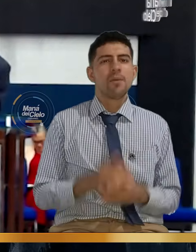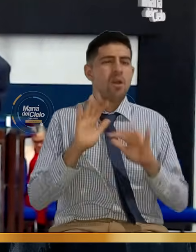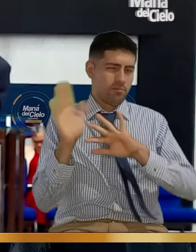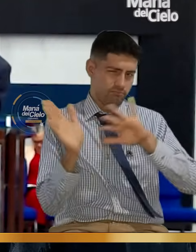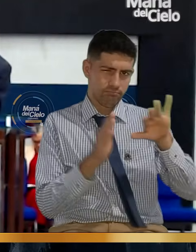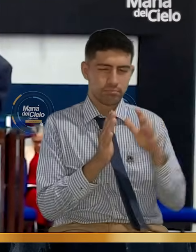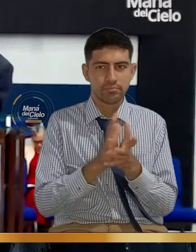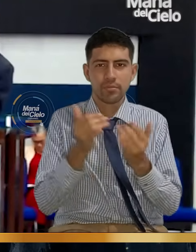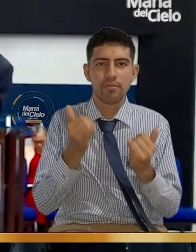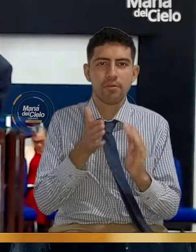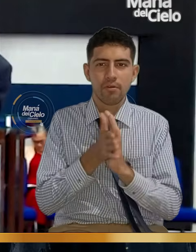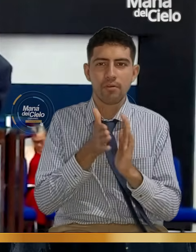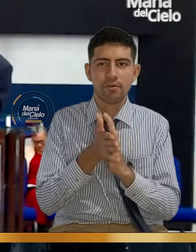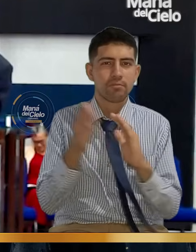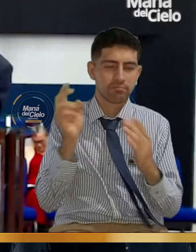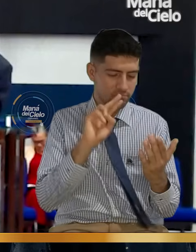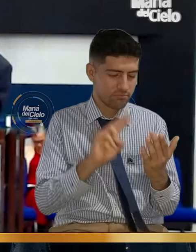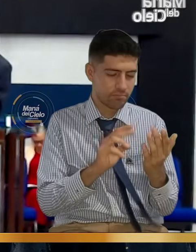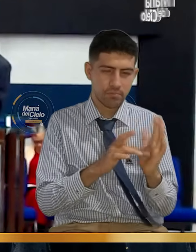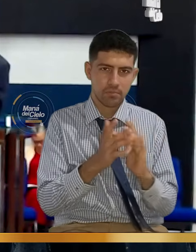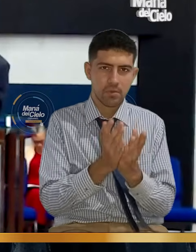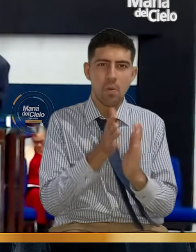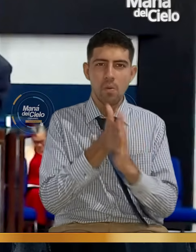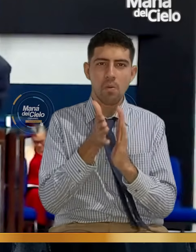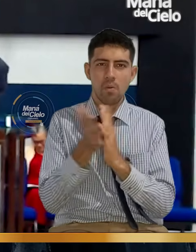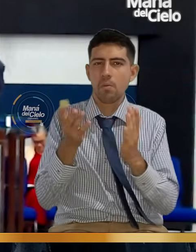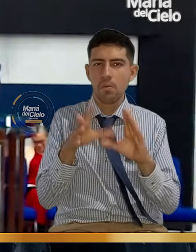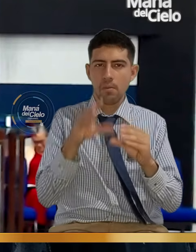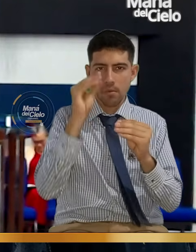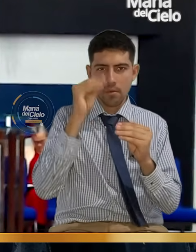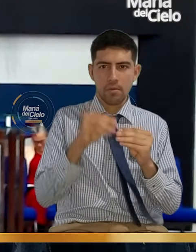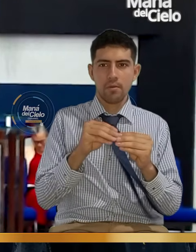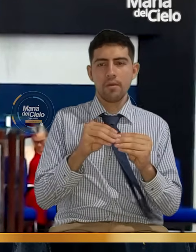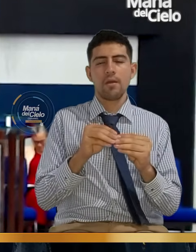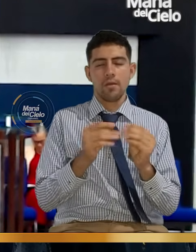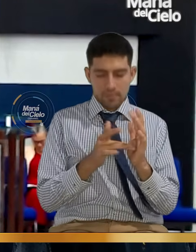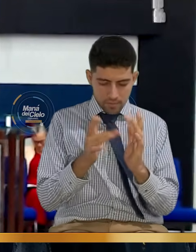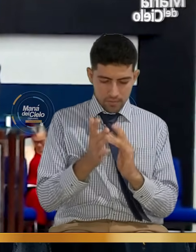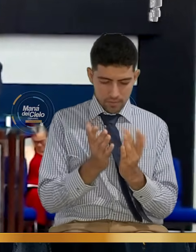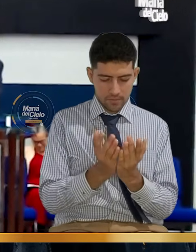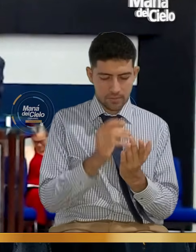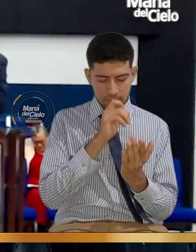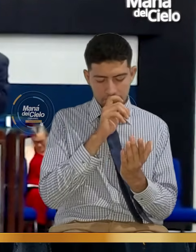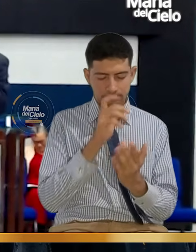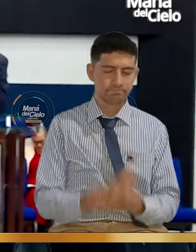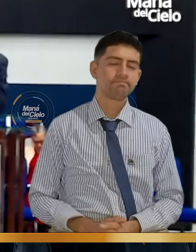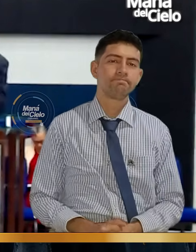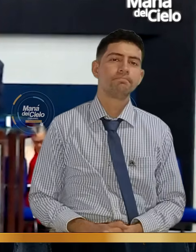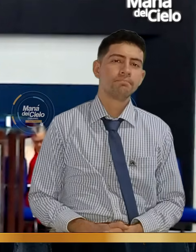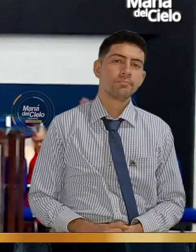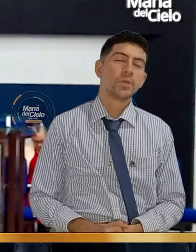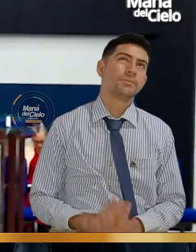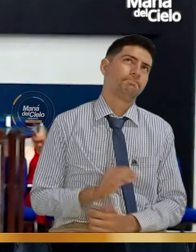puedo decir eso porque todo empieza desde Él. No sé si alguien lo cree aquí, pero Él es el principio